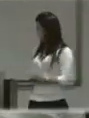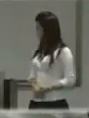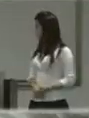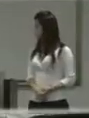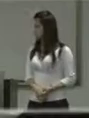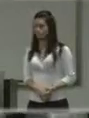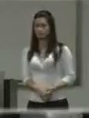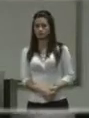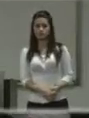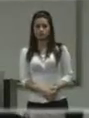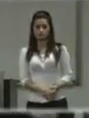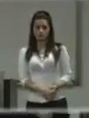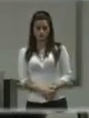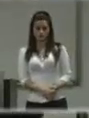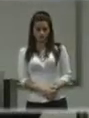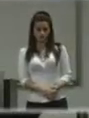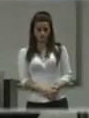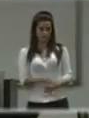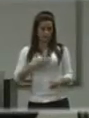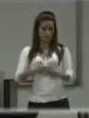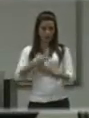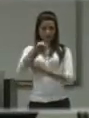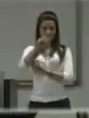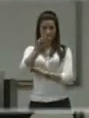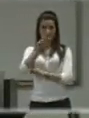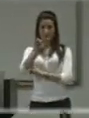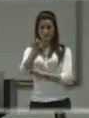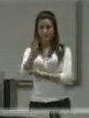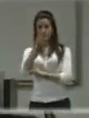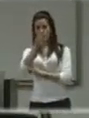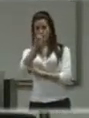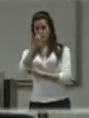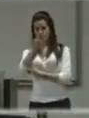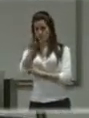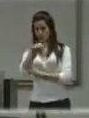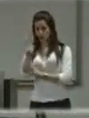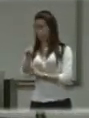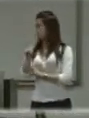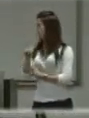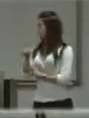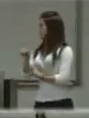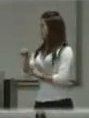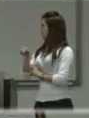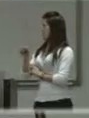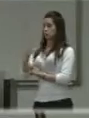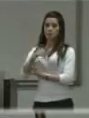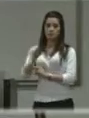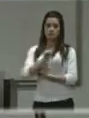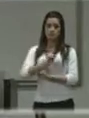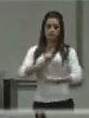Yo me llamo María Camila Lozano Ruiz hizo antojes